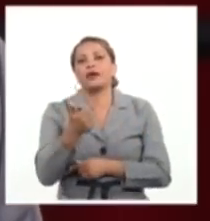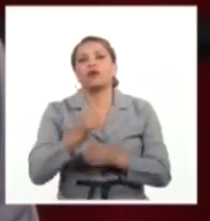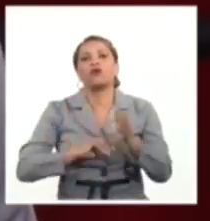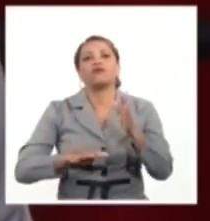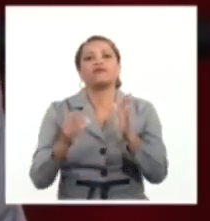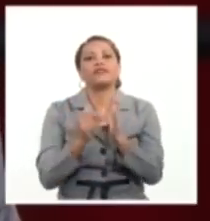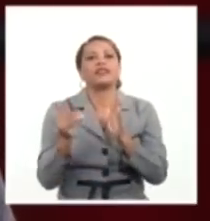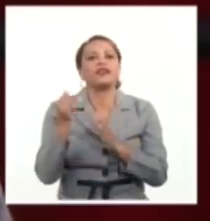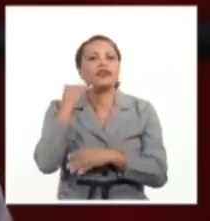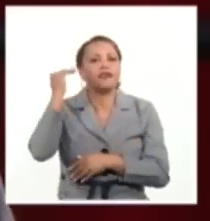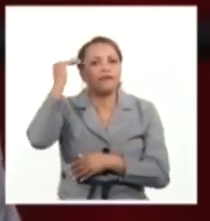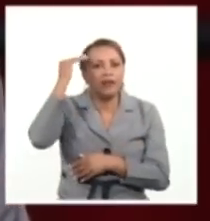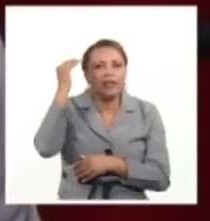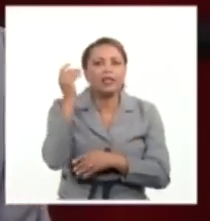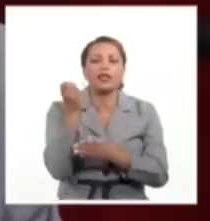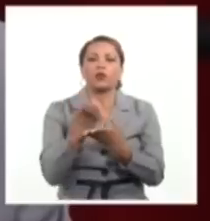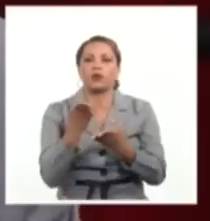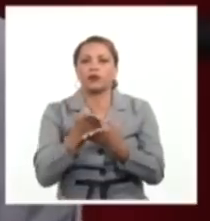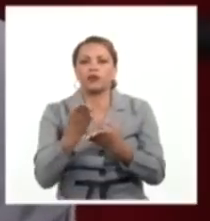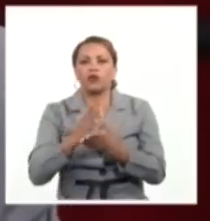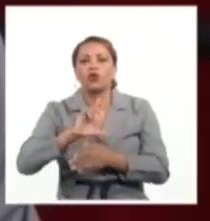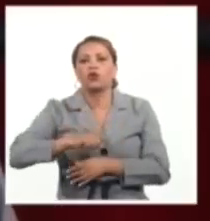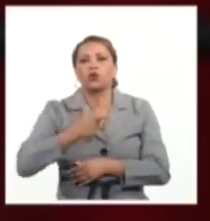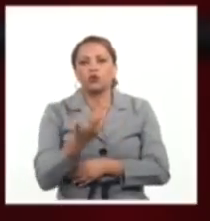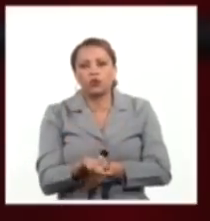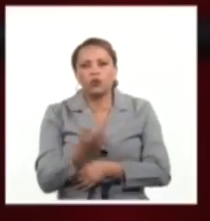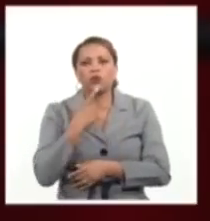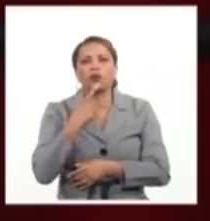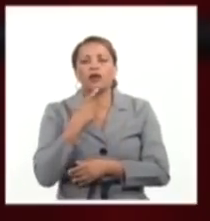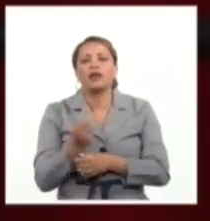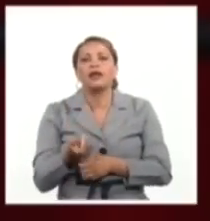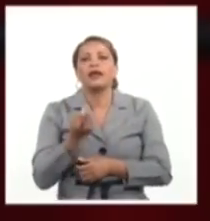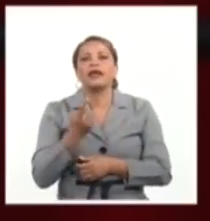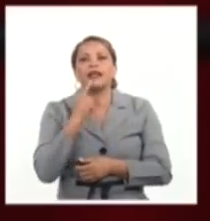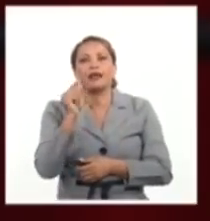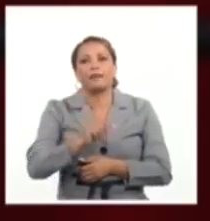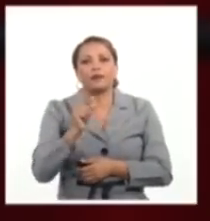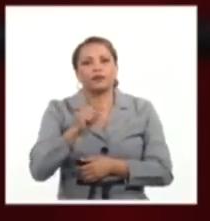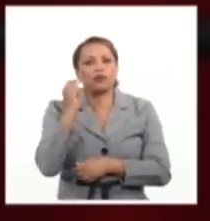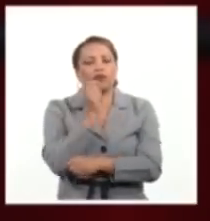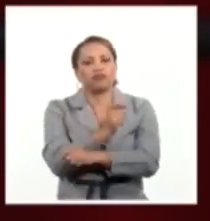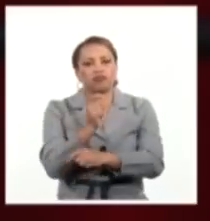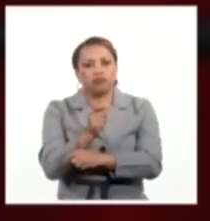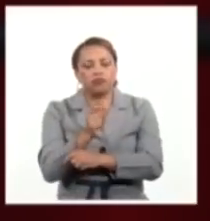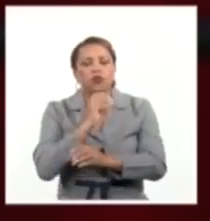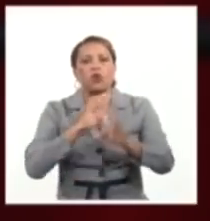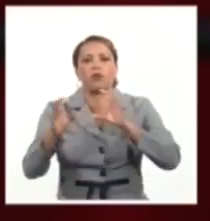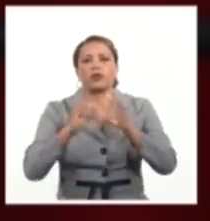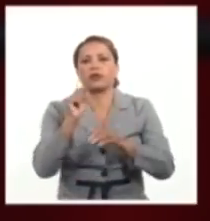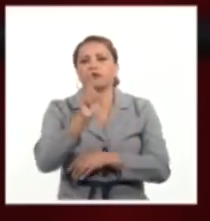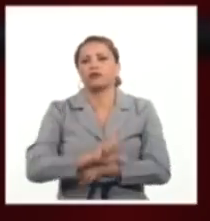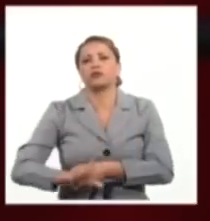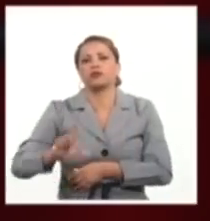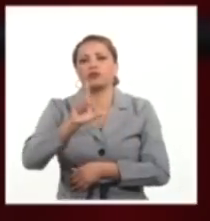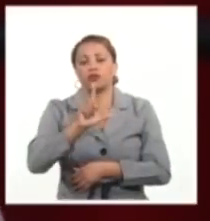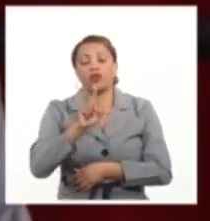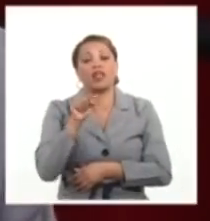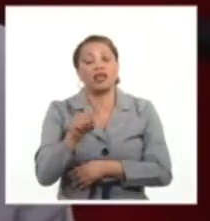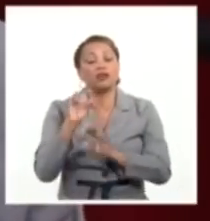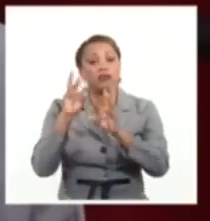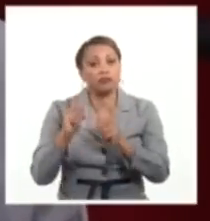educación, cultura cívica, formación ciudadana y decencia, comunicación social, que